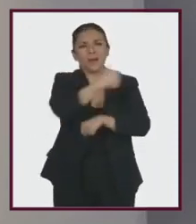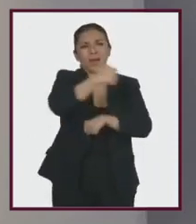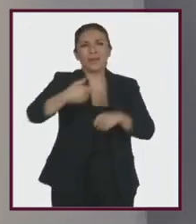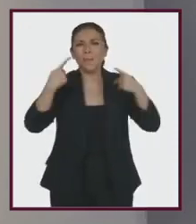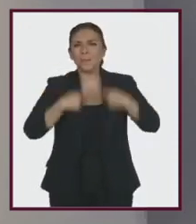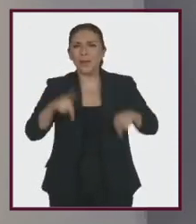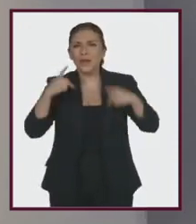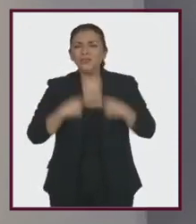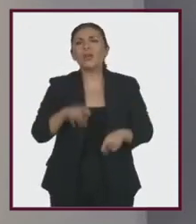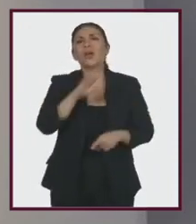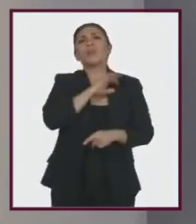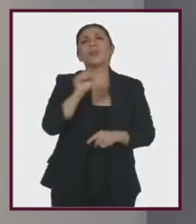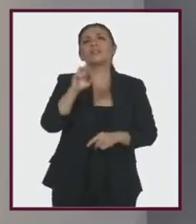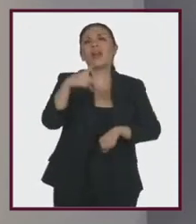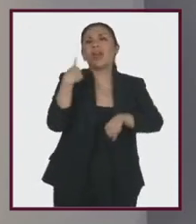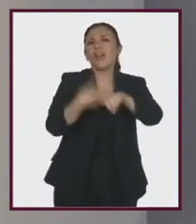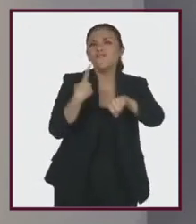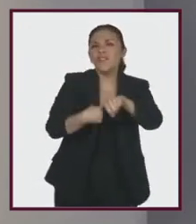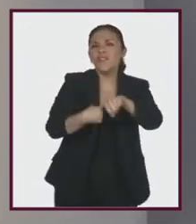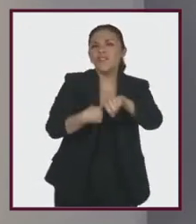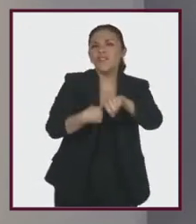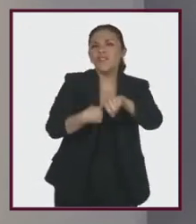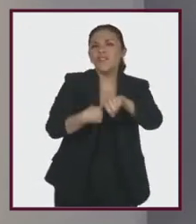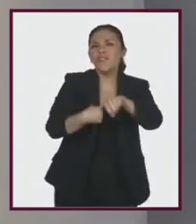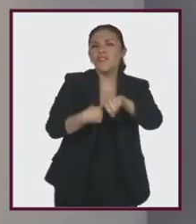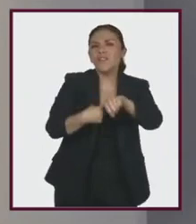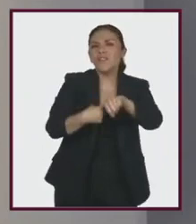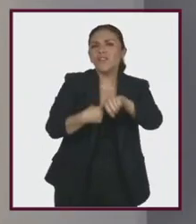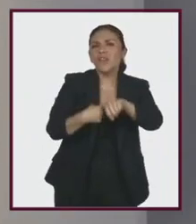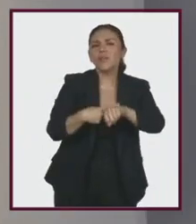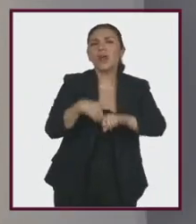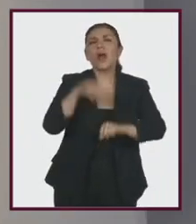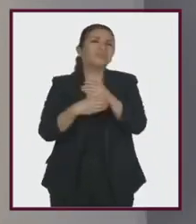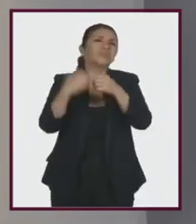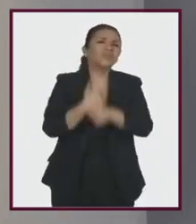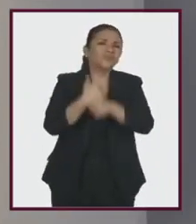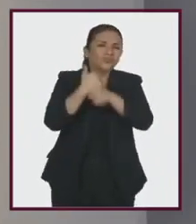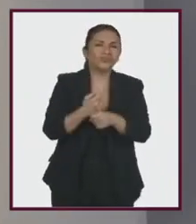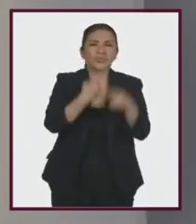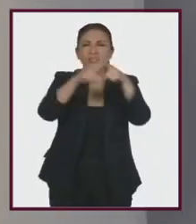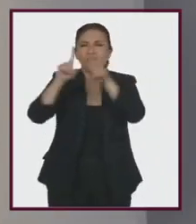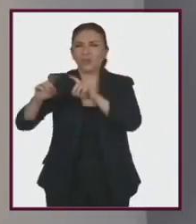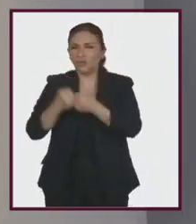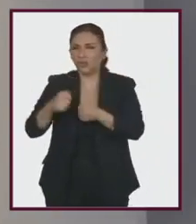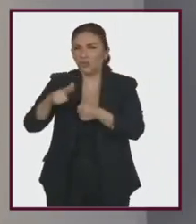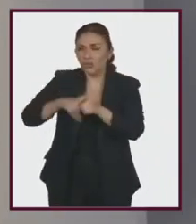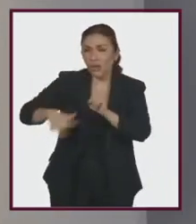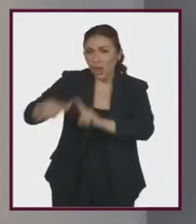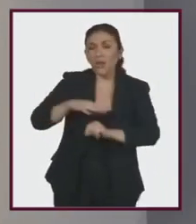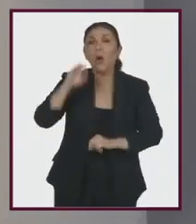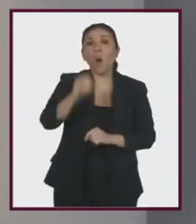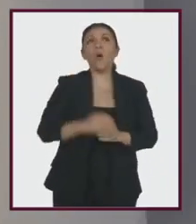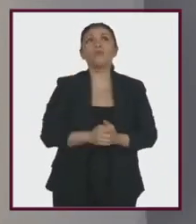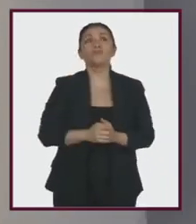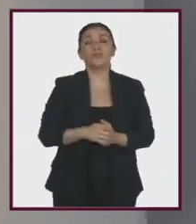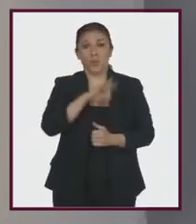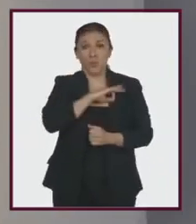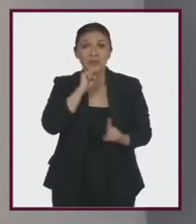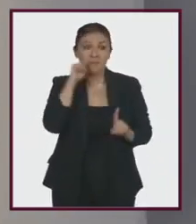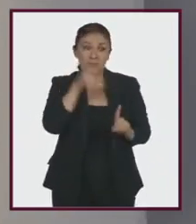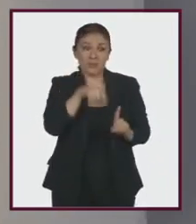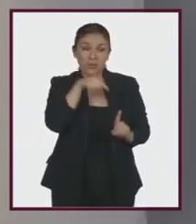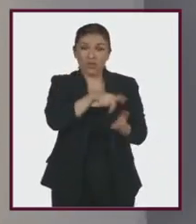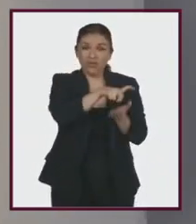desde enfermedades hasta otro tipo de vulnerabilidades sociales. Y también podemos ir hacia el efecto mismo de la sustancia